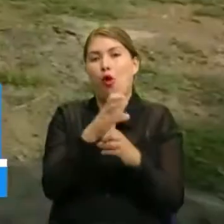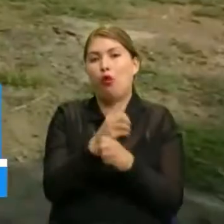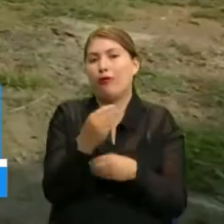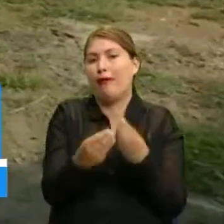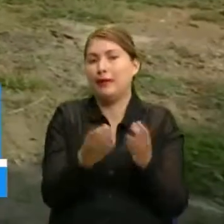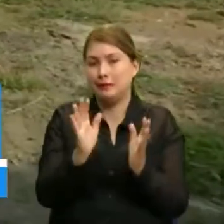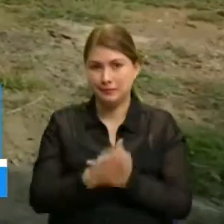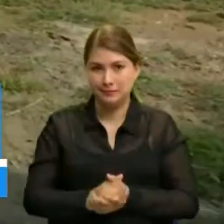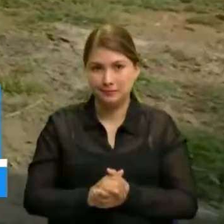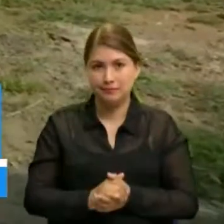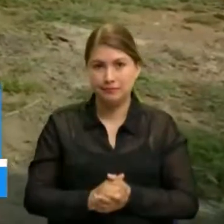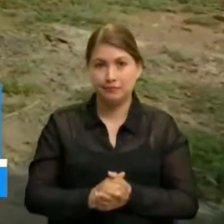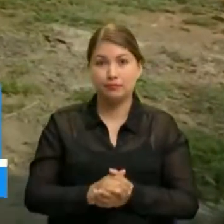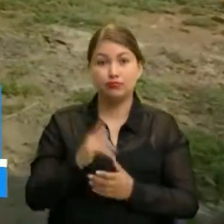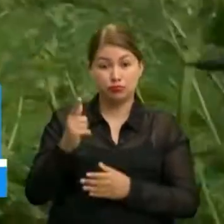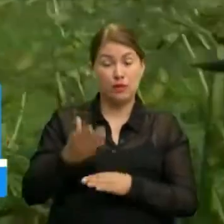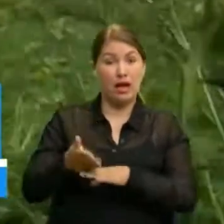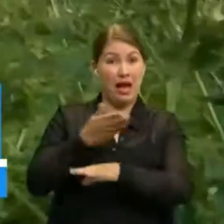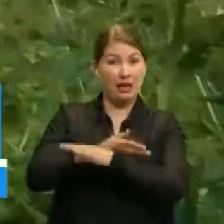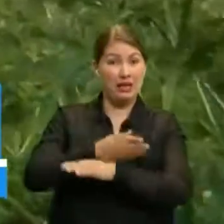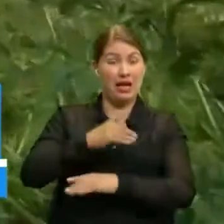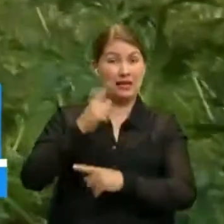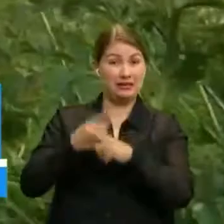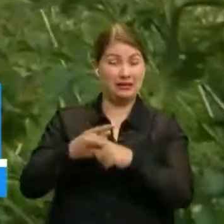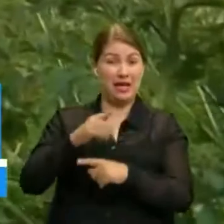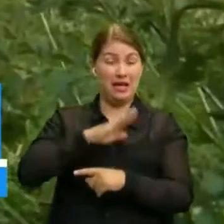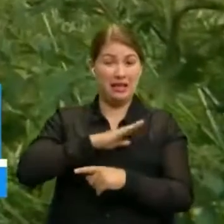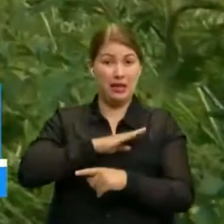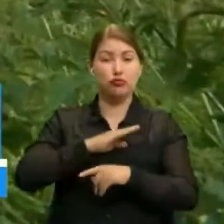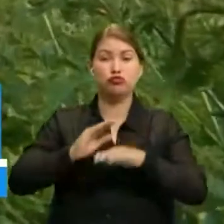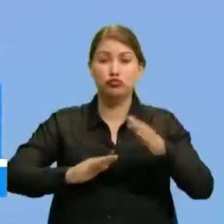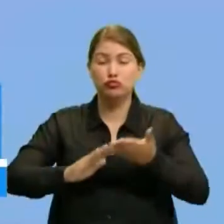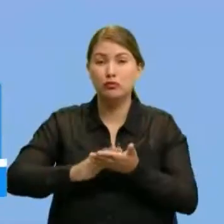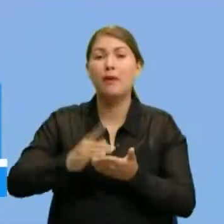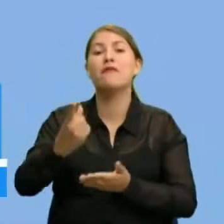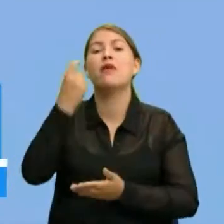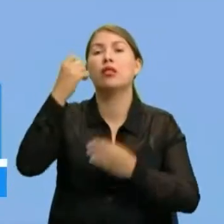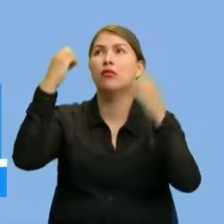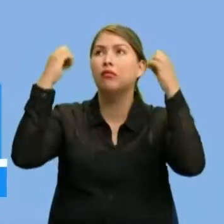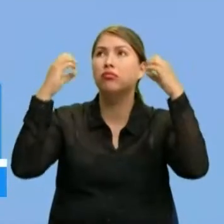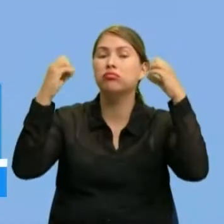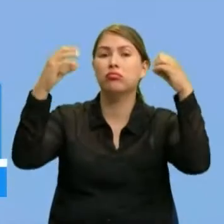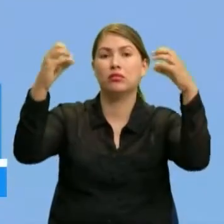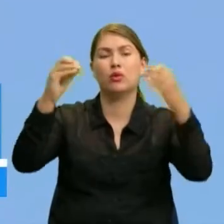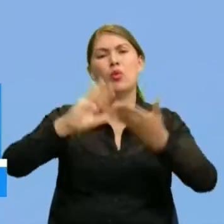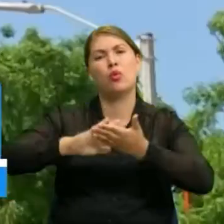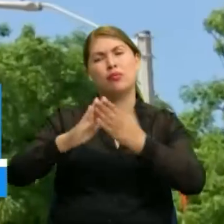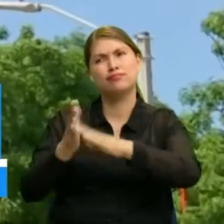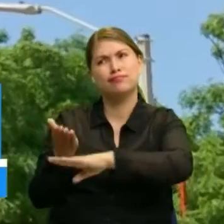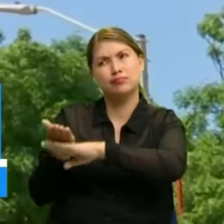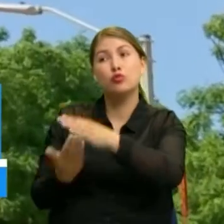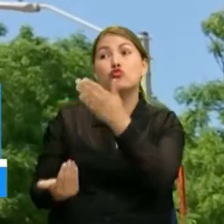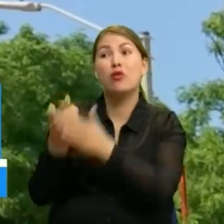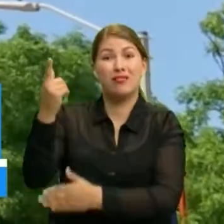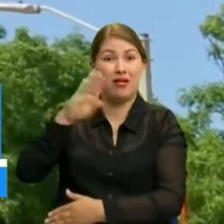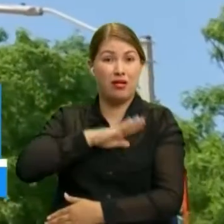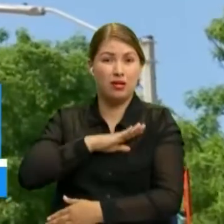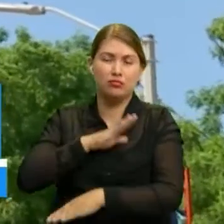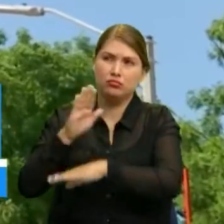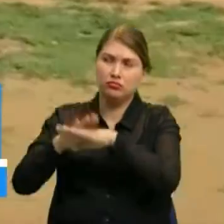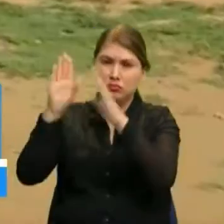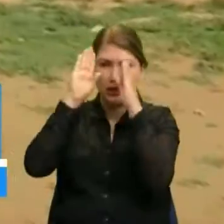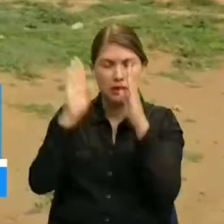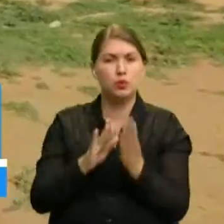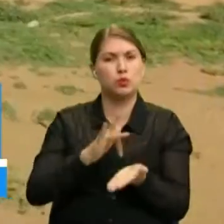esta es una obra que la pasada administración municipal remodeló sin incluir su iluminación por lo cual la comunidad pide a la nueva administración una